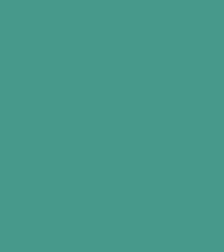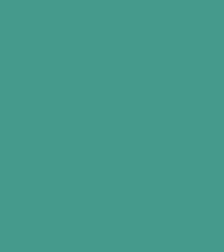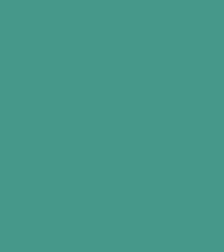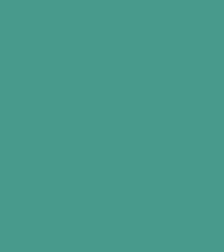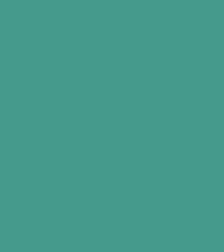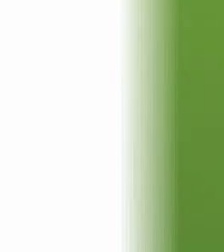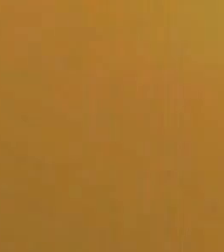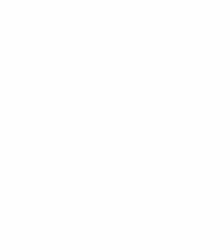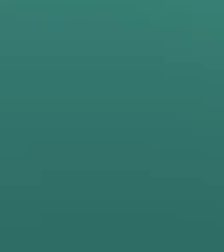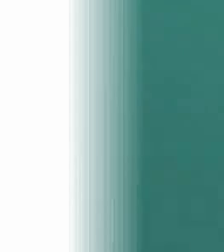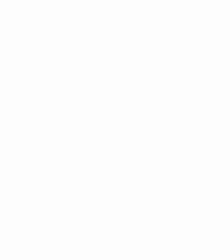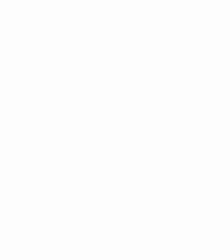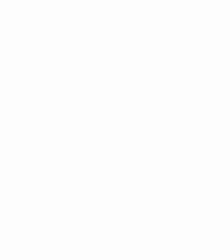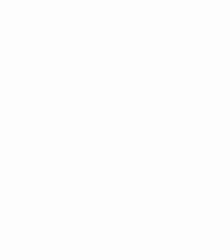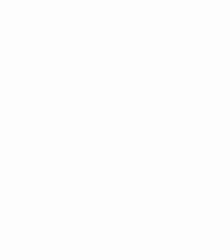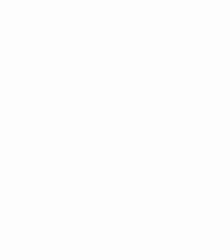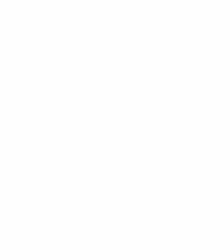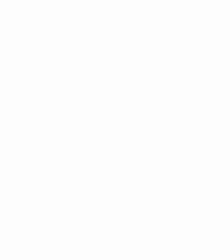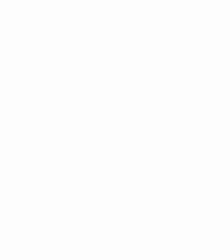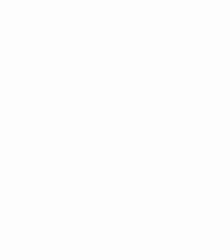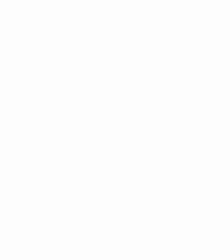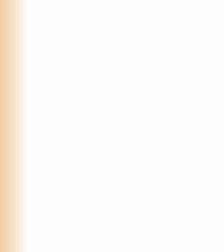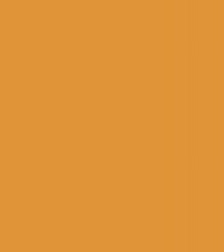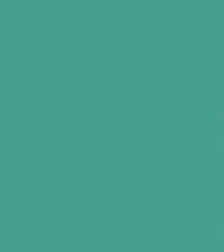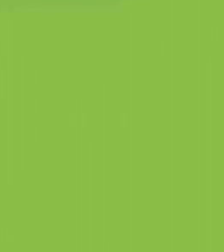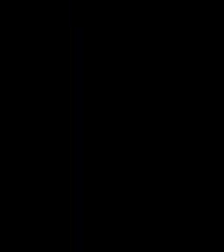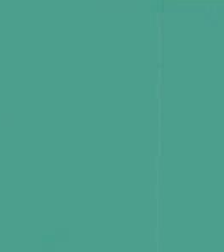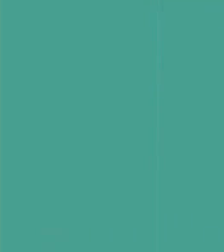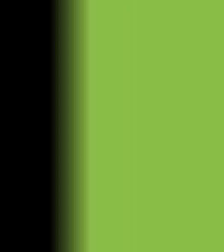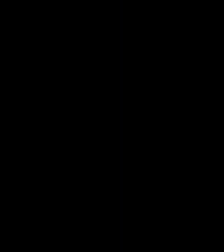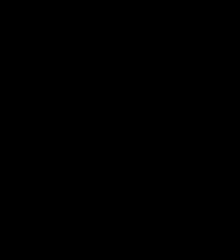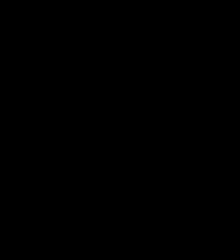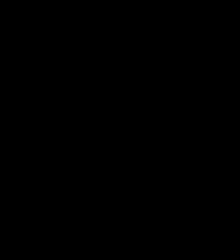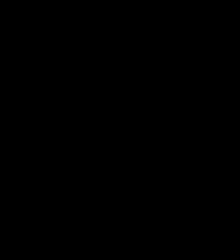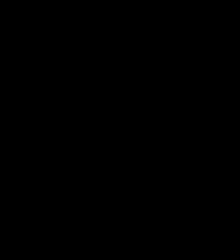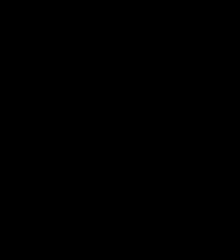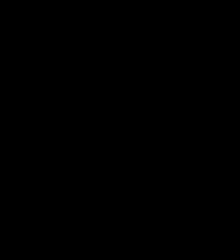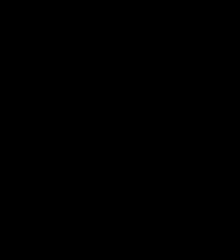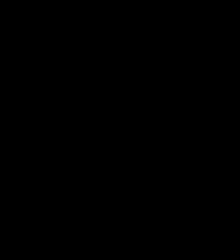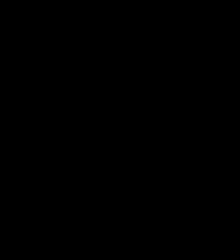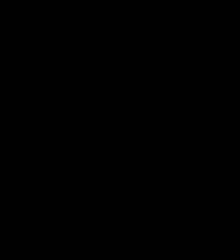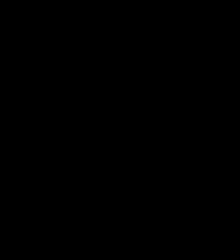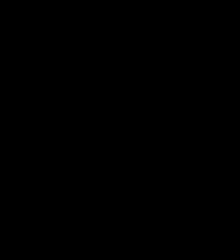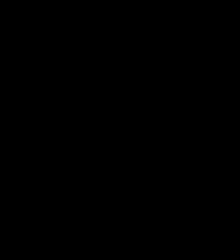los medios legislativos presentan contigo